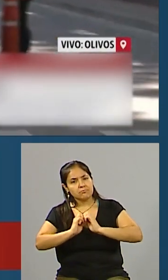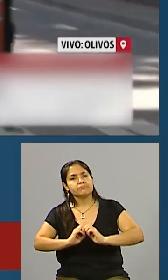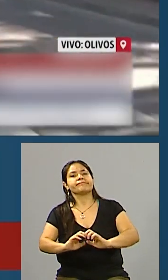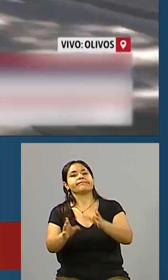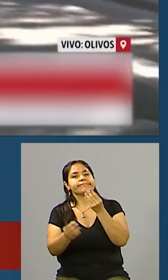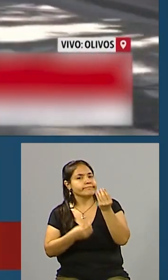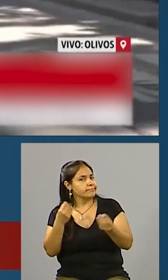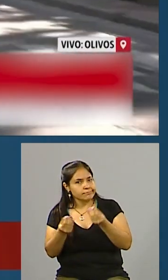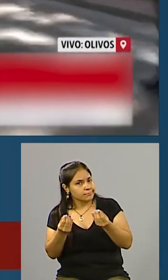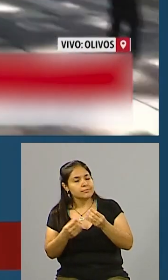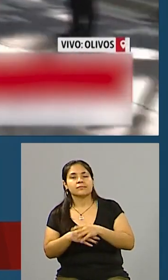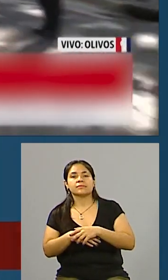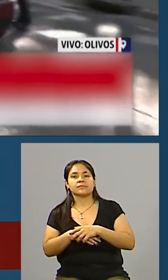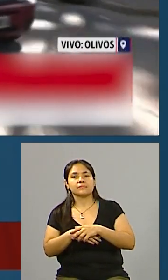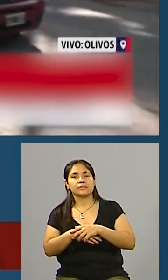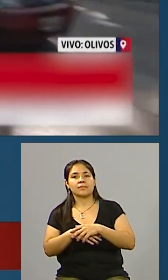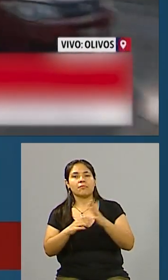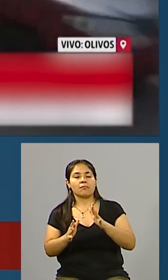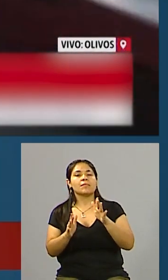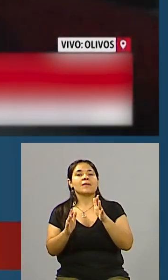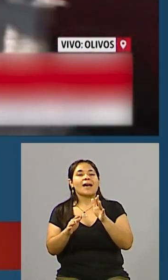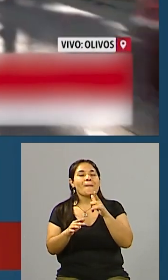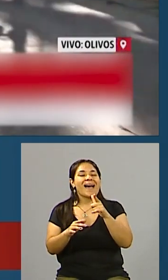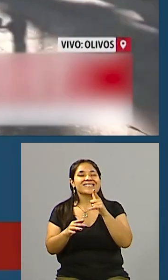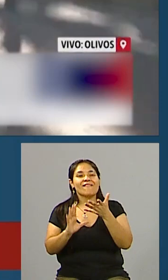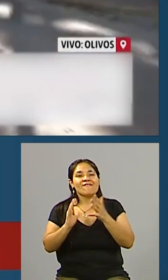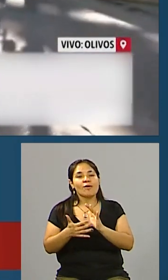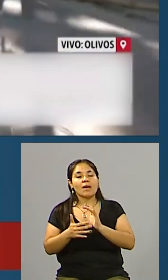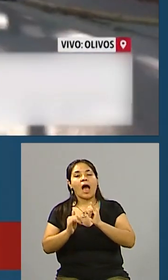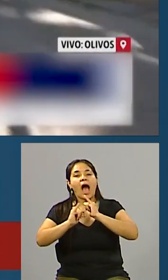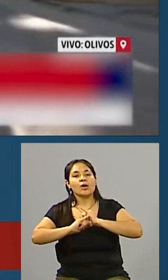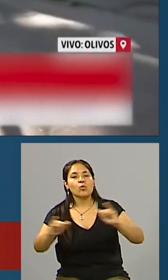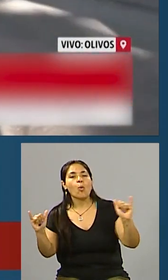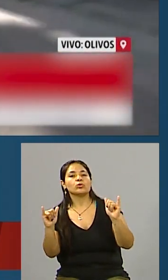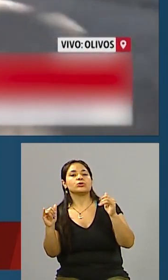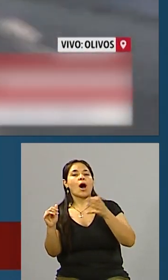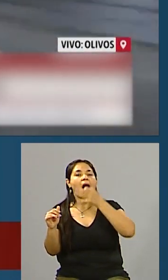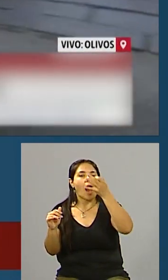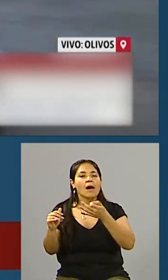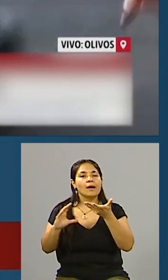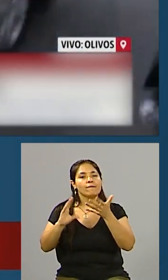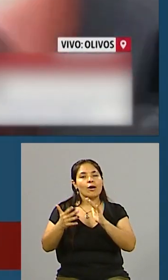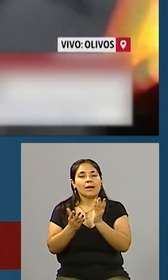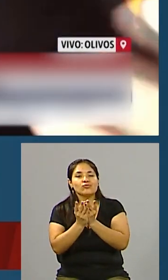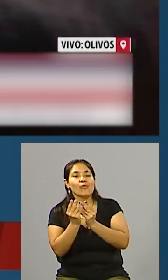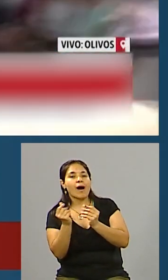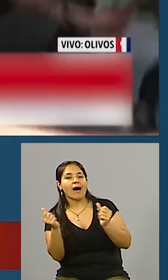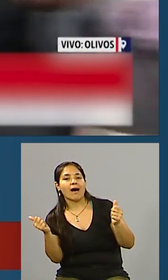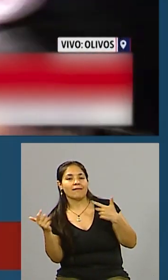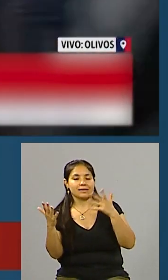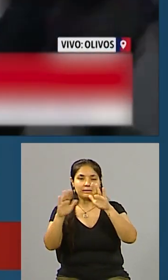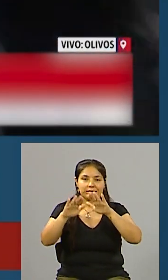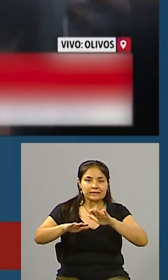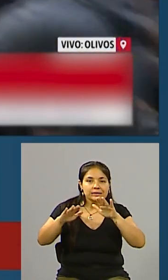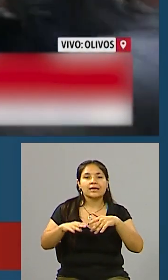decían, ya antes previamente decían moderó el discurso, modera también los anuncios que había hecho, ¿no? Esto de que había hecho referencia a la